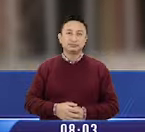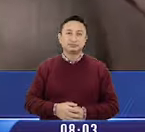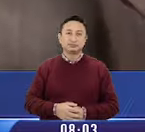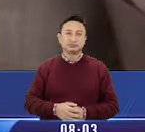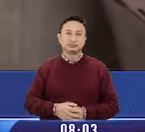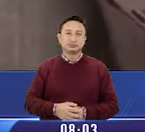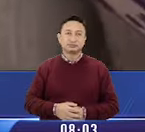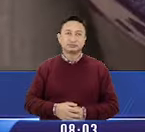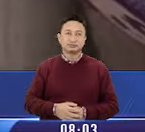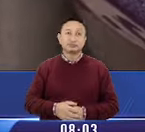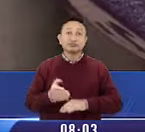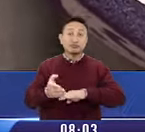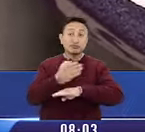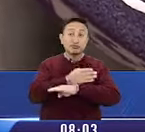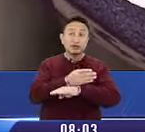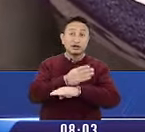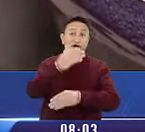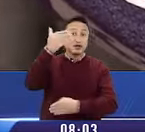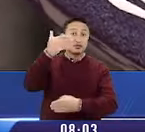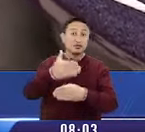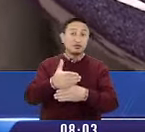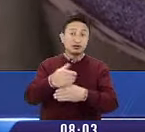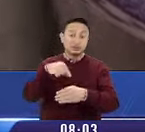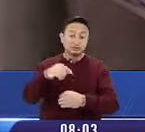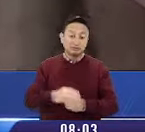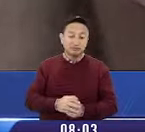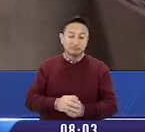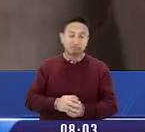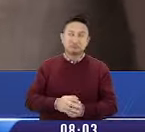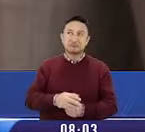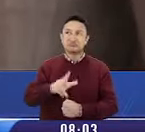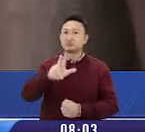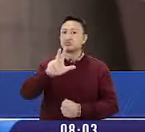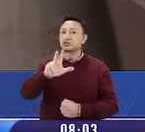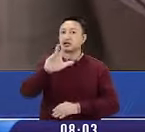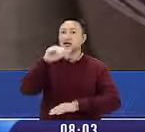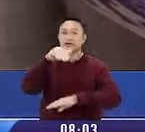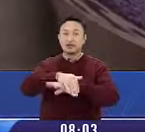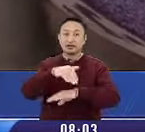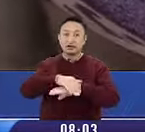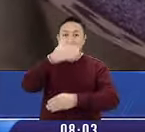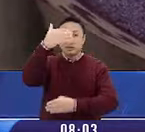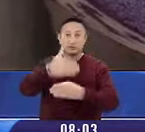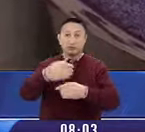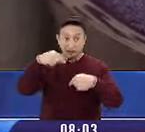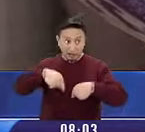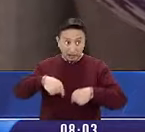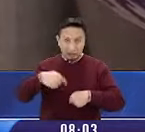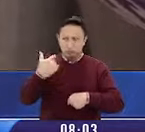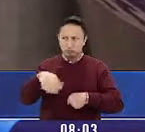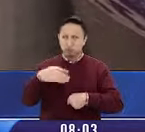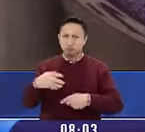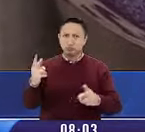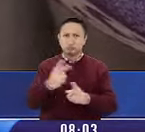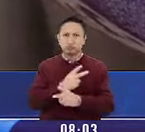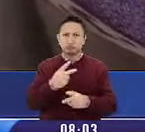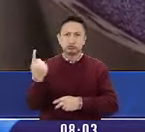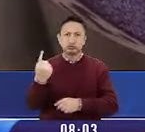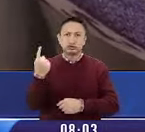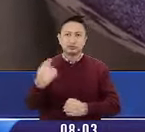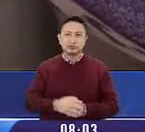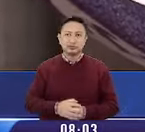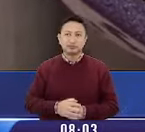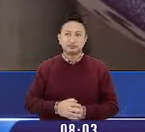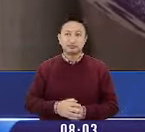integridad. Cerramos temprano a consecuencia de eso, que a partir de las 3 de la tarde, pues ya es una zona muy sola. Pero antes